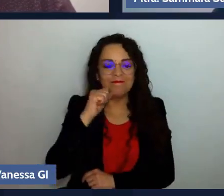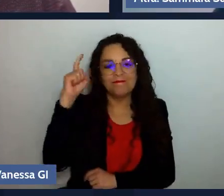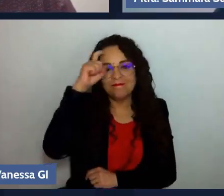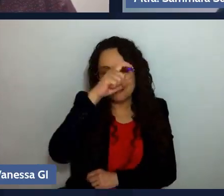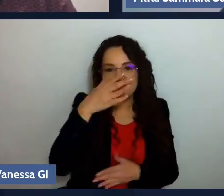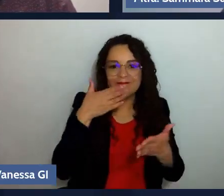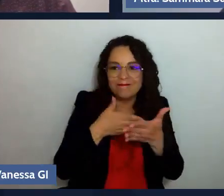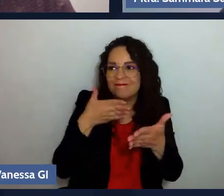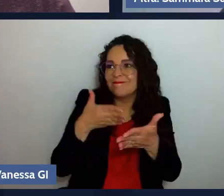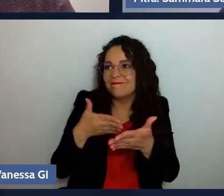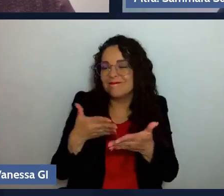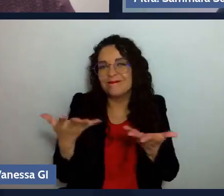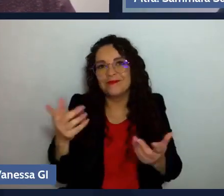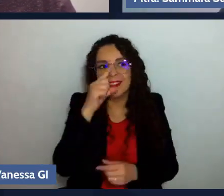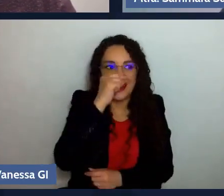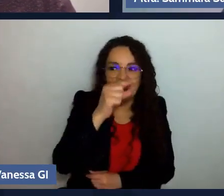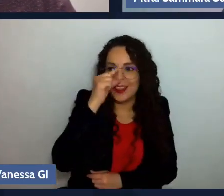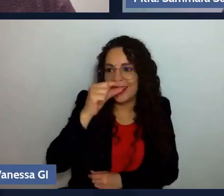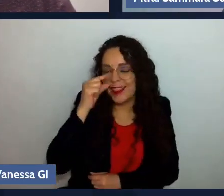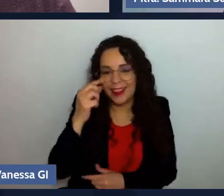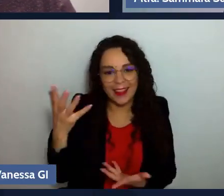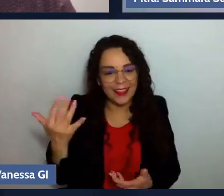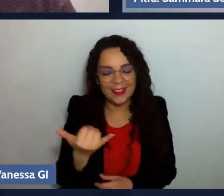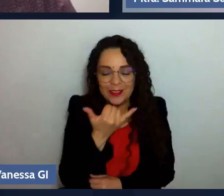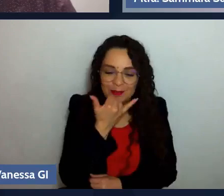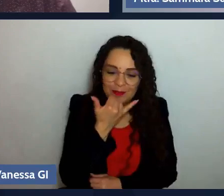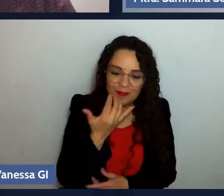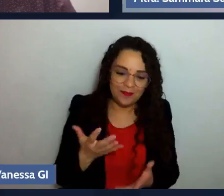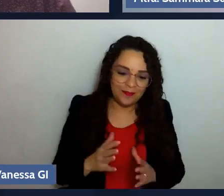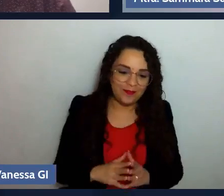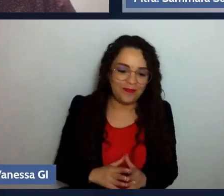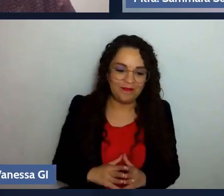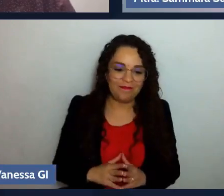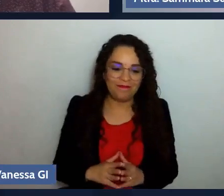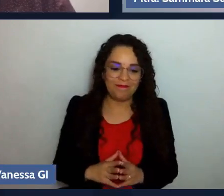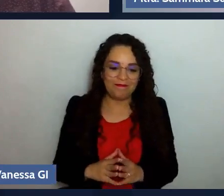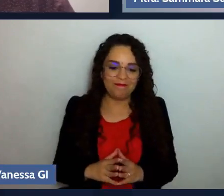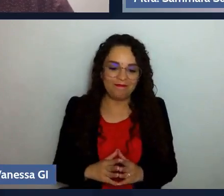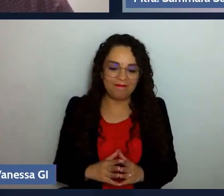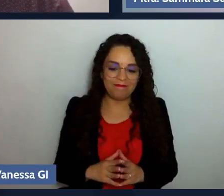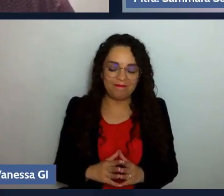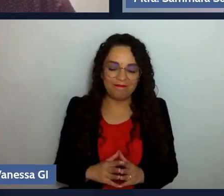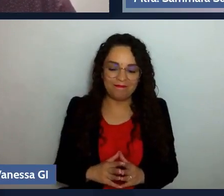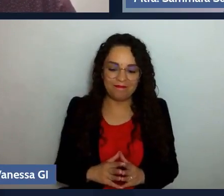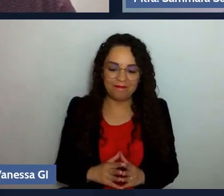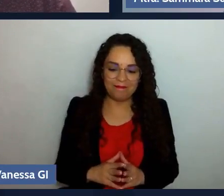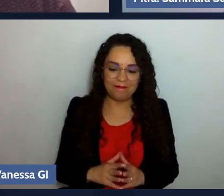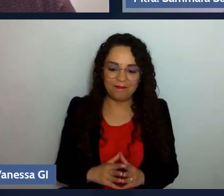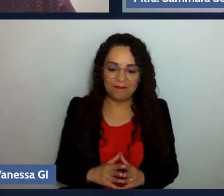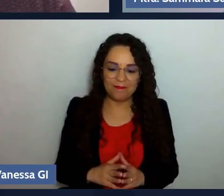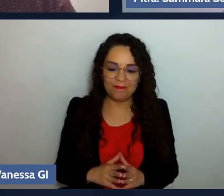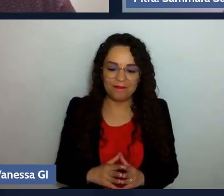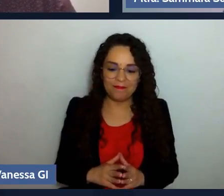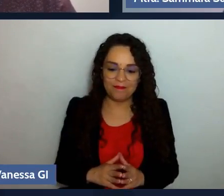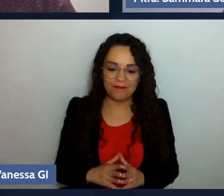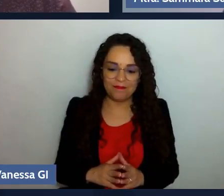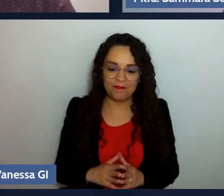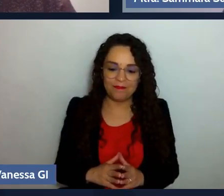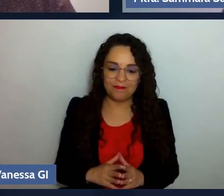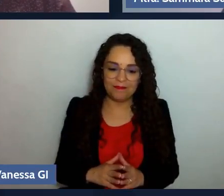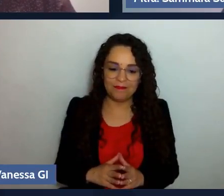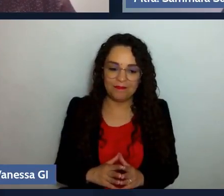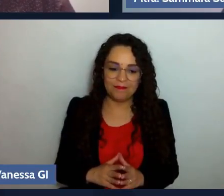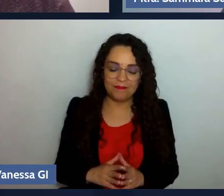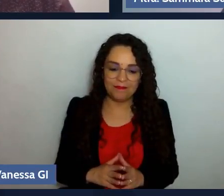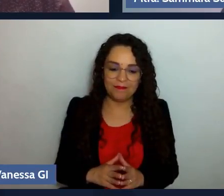Sí, que me comentan. Que la ahorita, tecnología complicada. Del chat que está un poco aquí